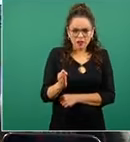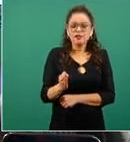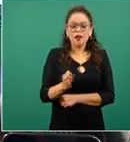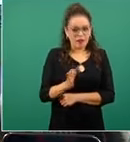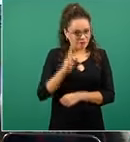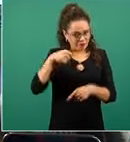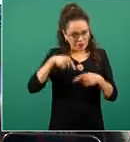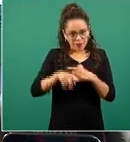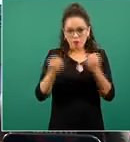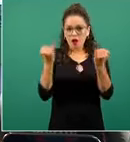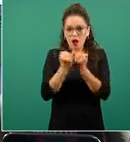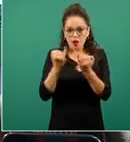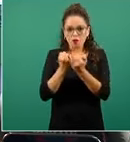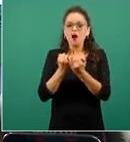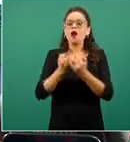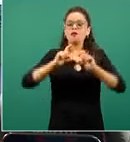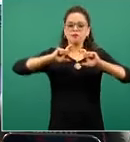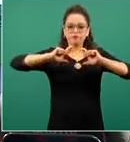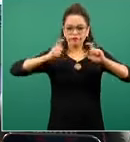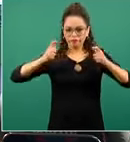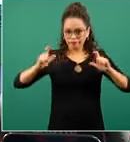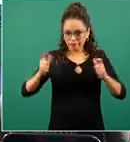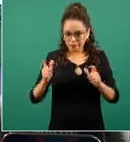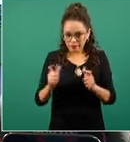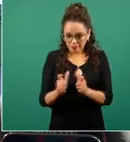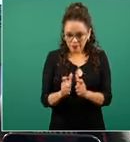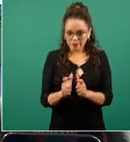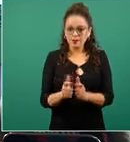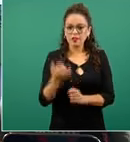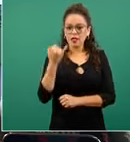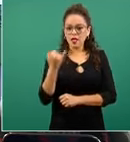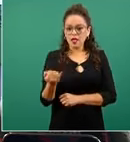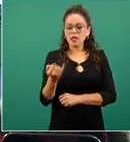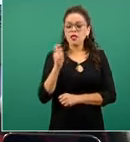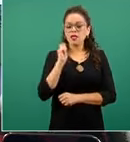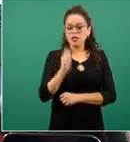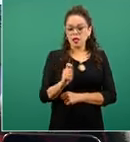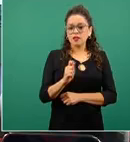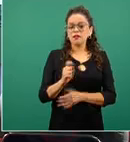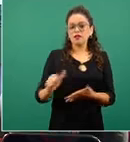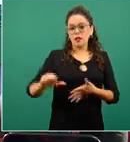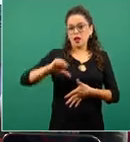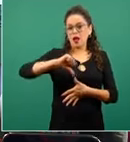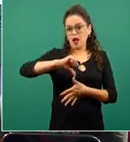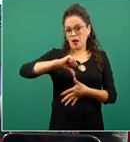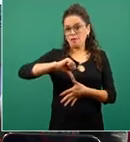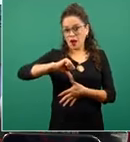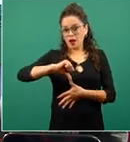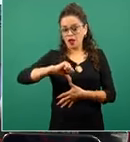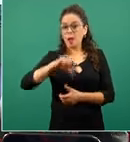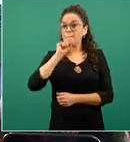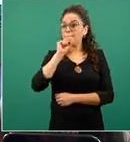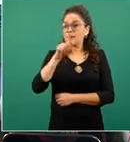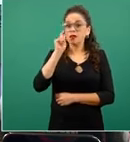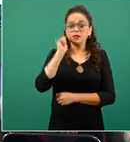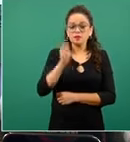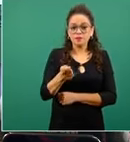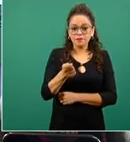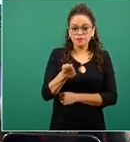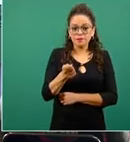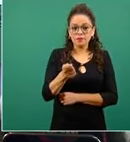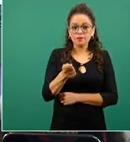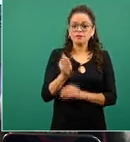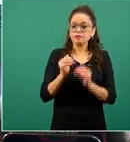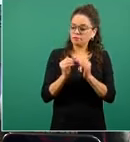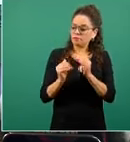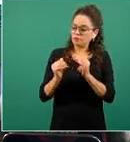descenso que también es continuo, y América del Sur, que había estado teniendo incrementos también asociados a